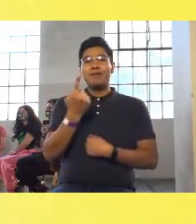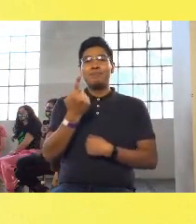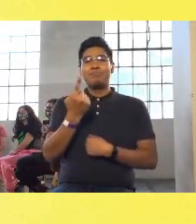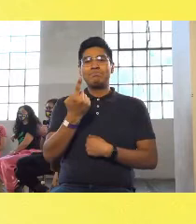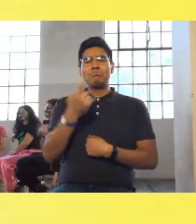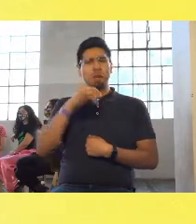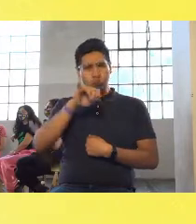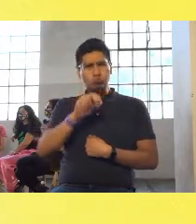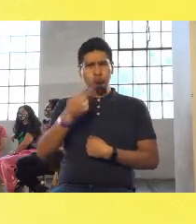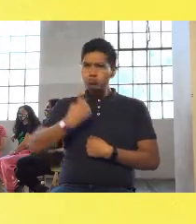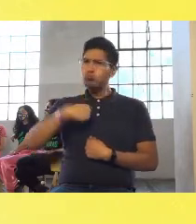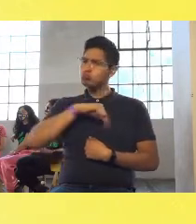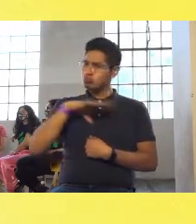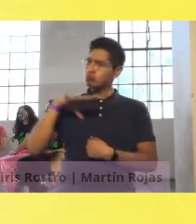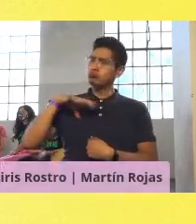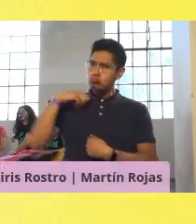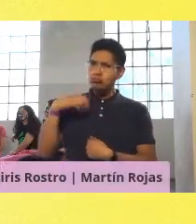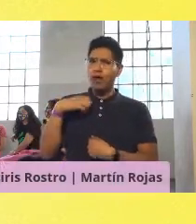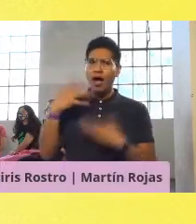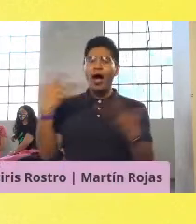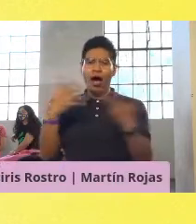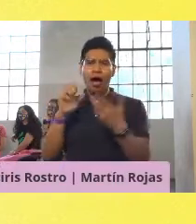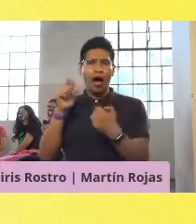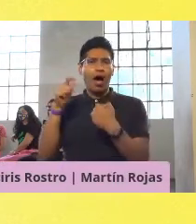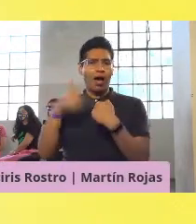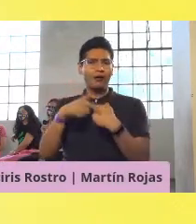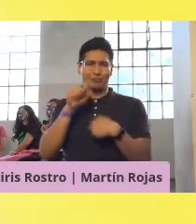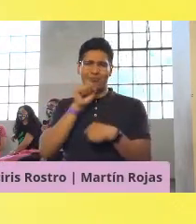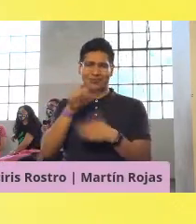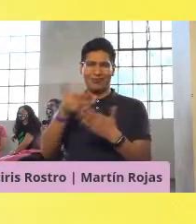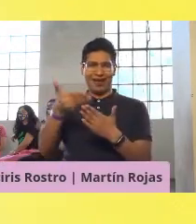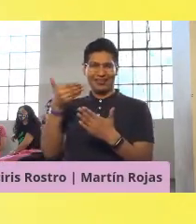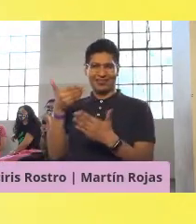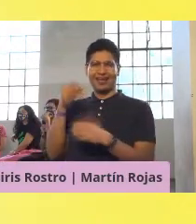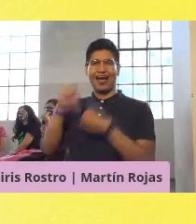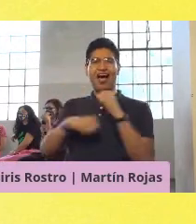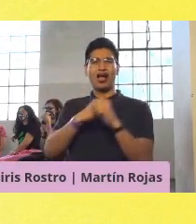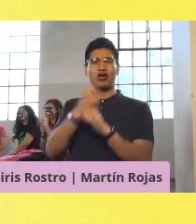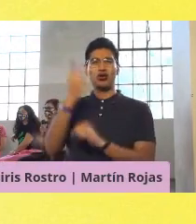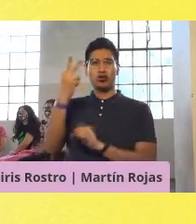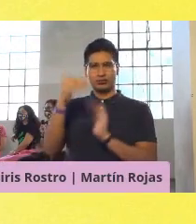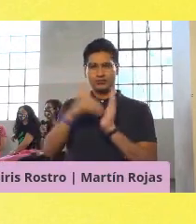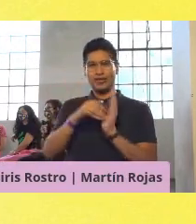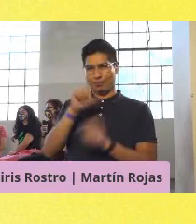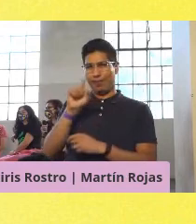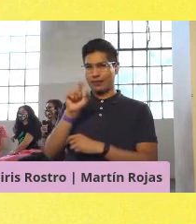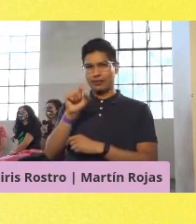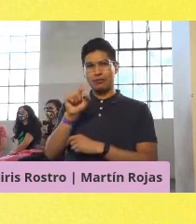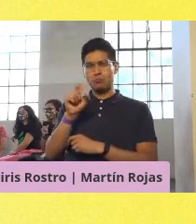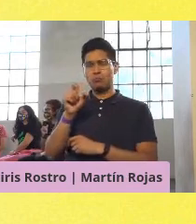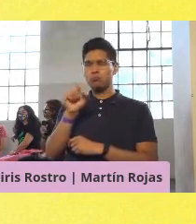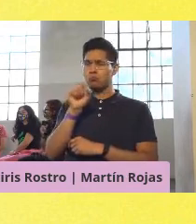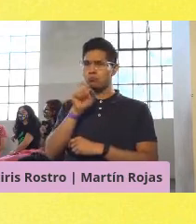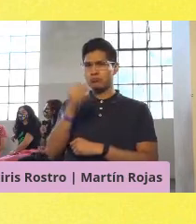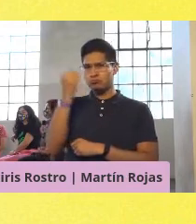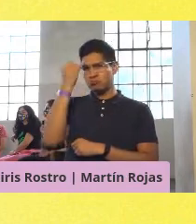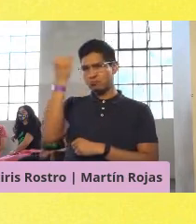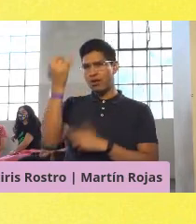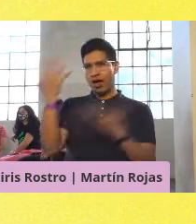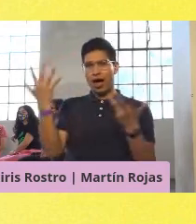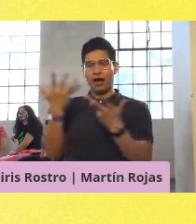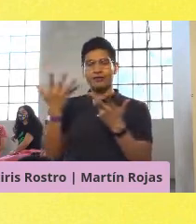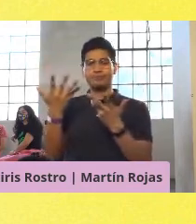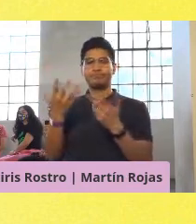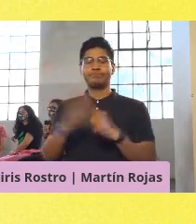de hacer algo. Surge este Cintas de la Memoria en el 2020, ¿no? Y lo más bonito de